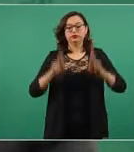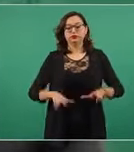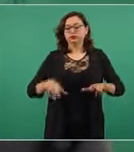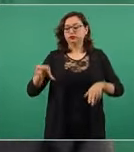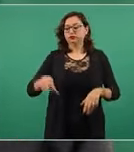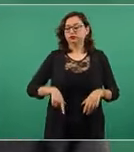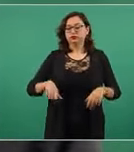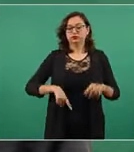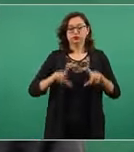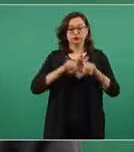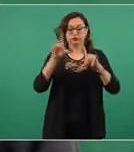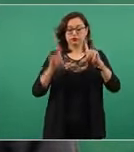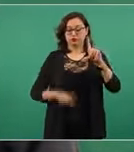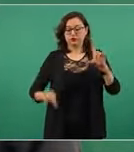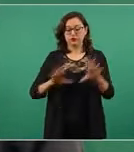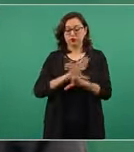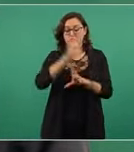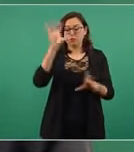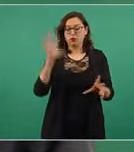una sincera